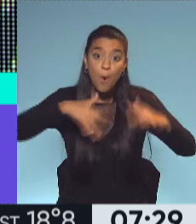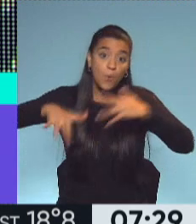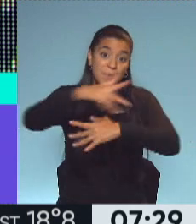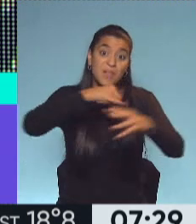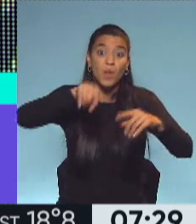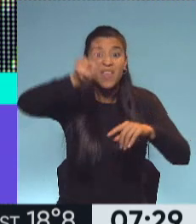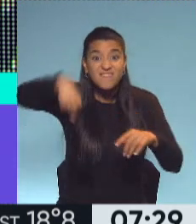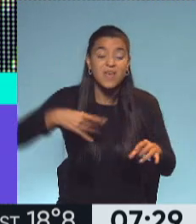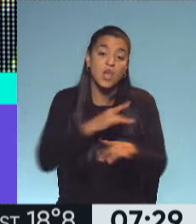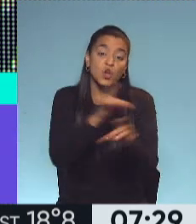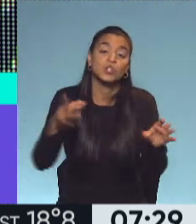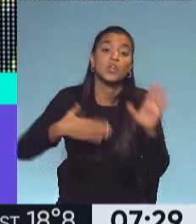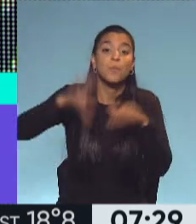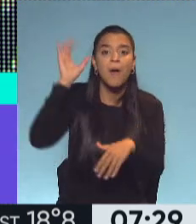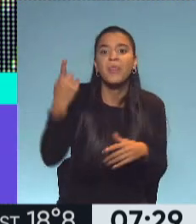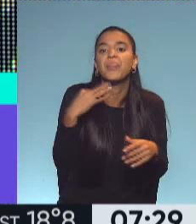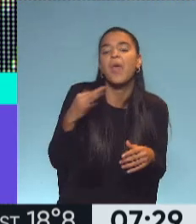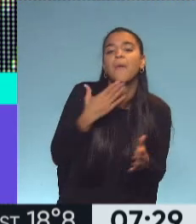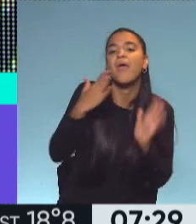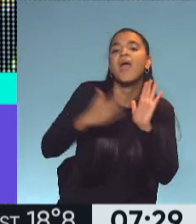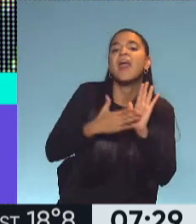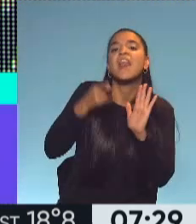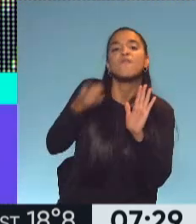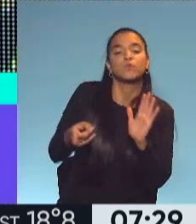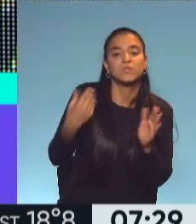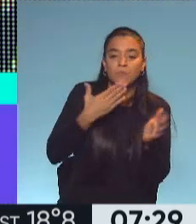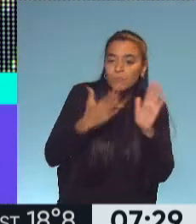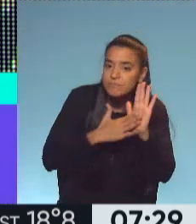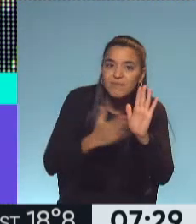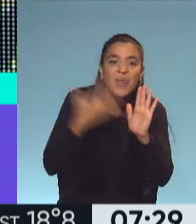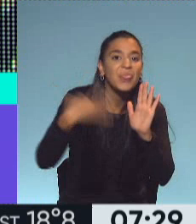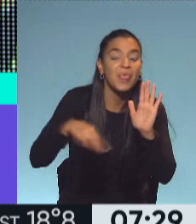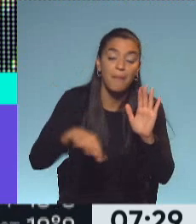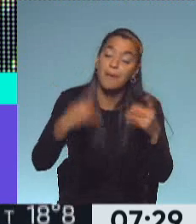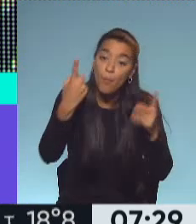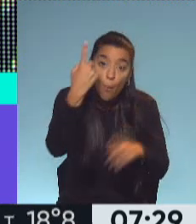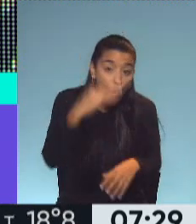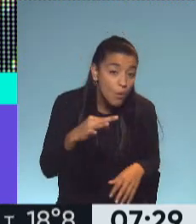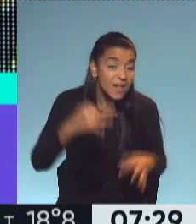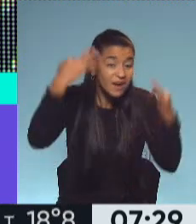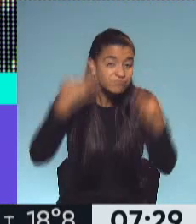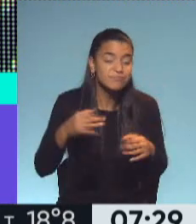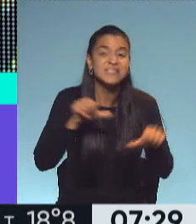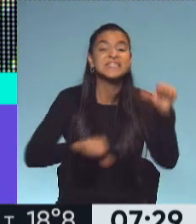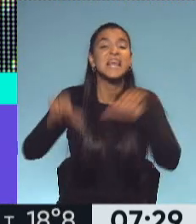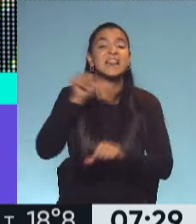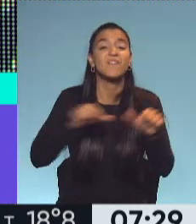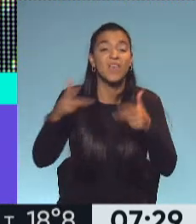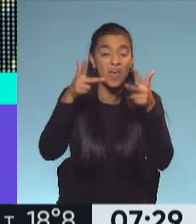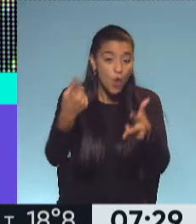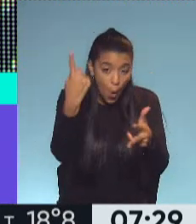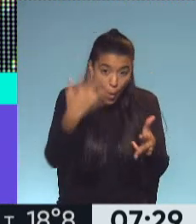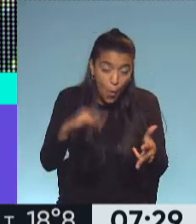contagios tiene que tener una refutación porque los fallos tienen que ser fundados. La única mención científica, por decirlo de alguna